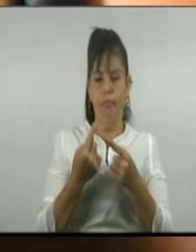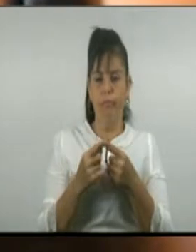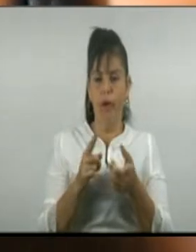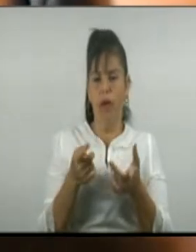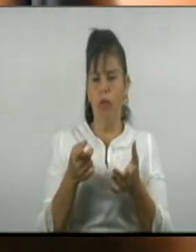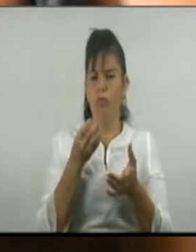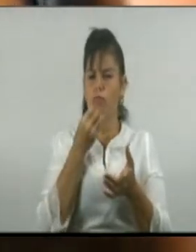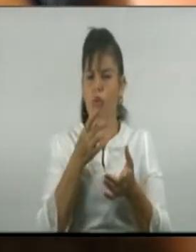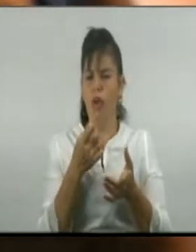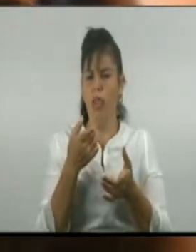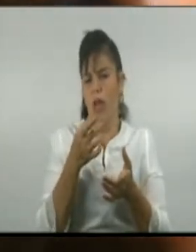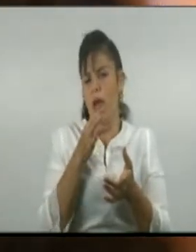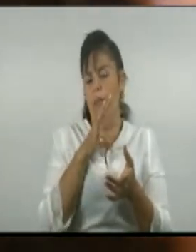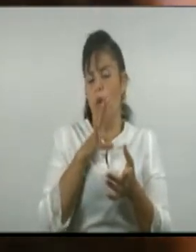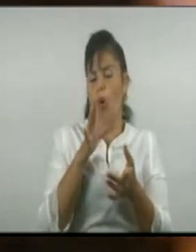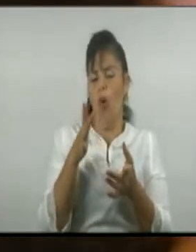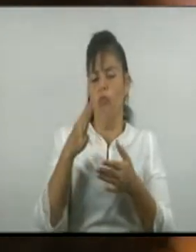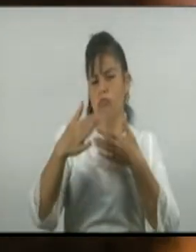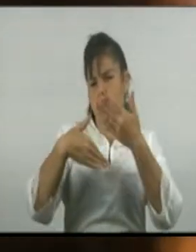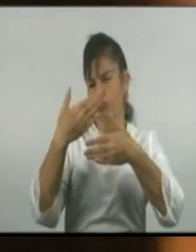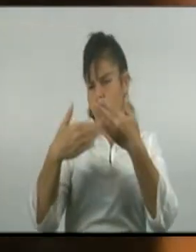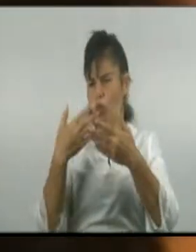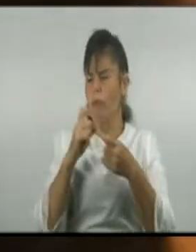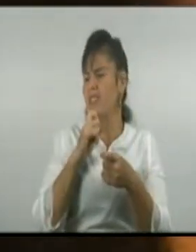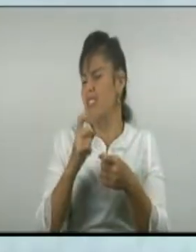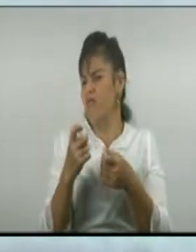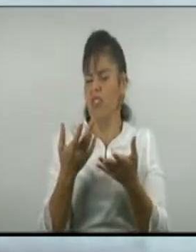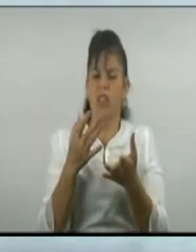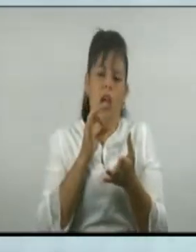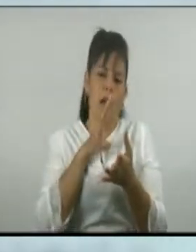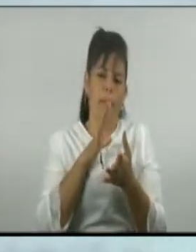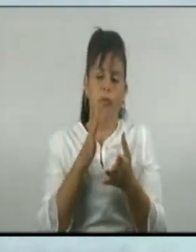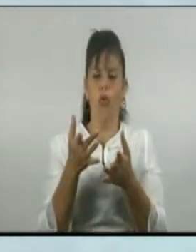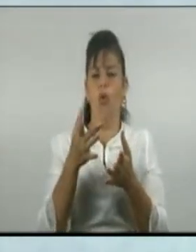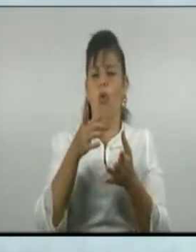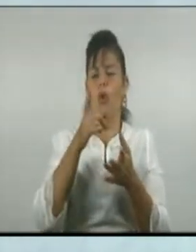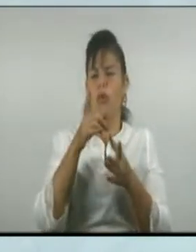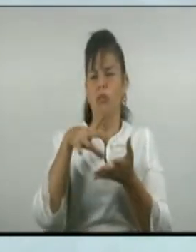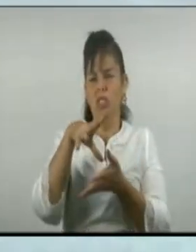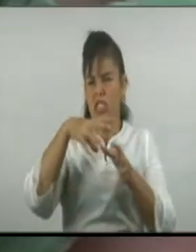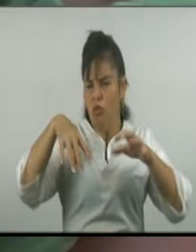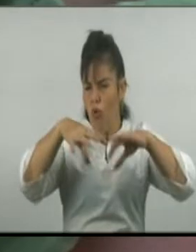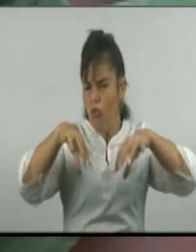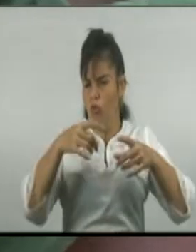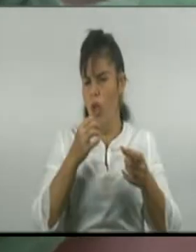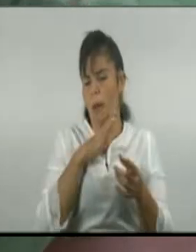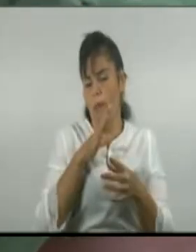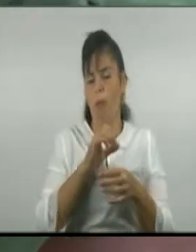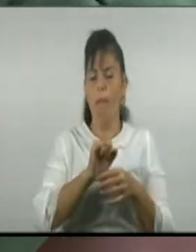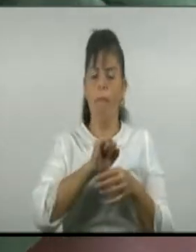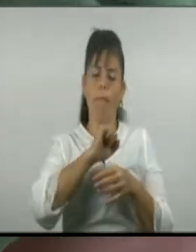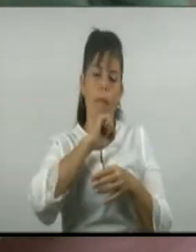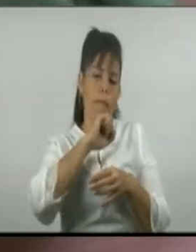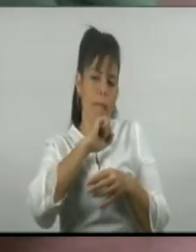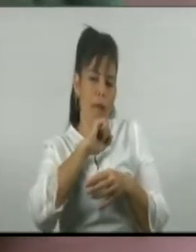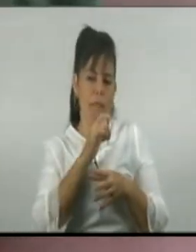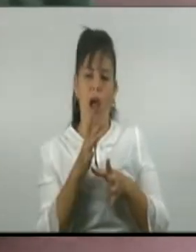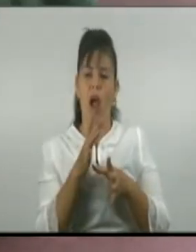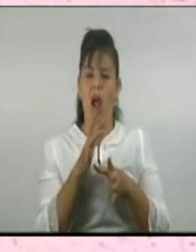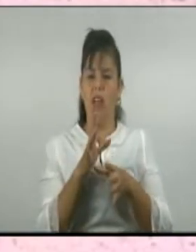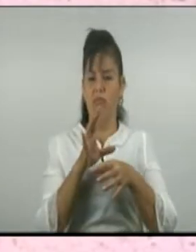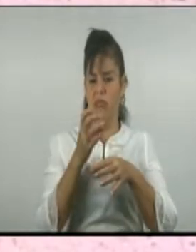al decir circunstancias difíciles se alude a las situaciones vulnerables por ejemplo madres